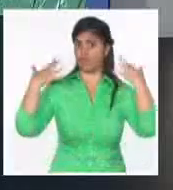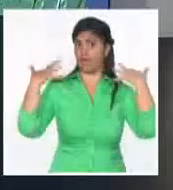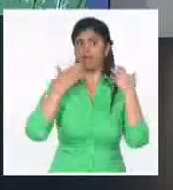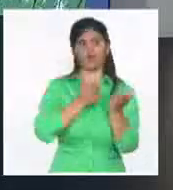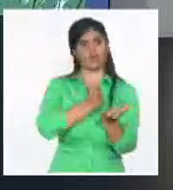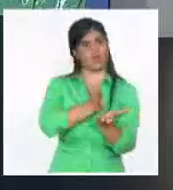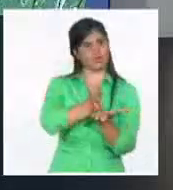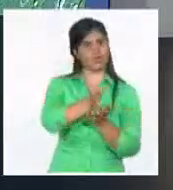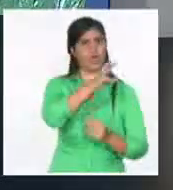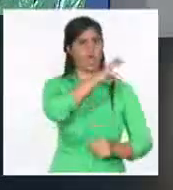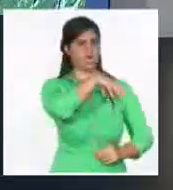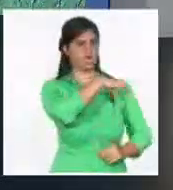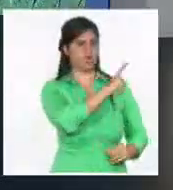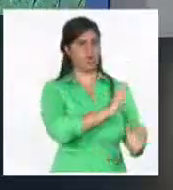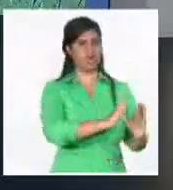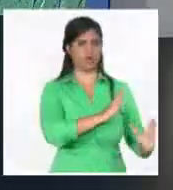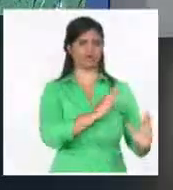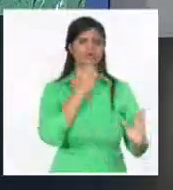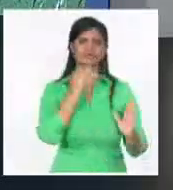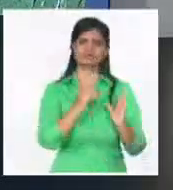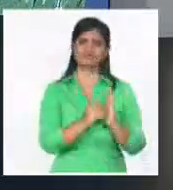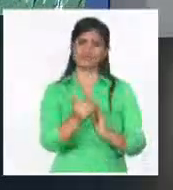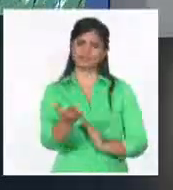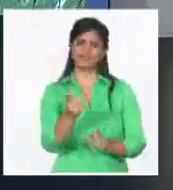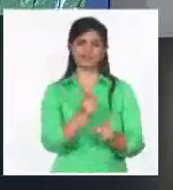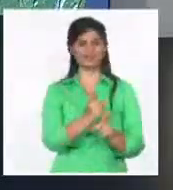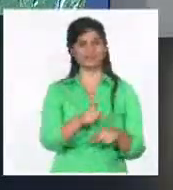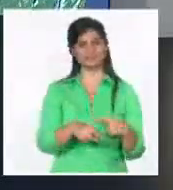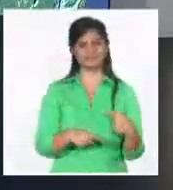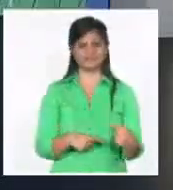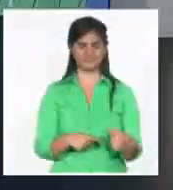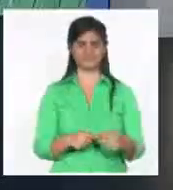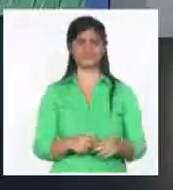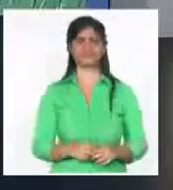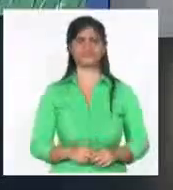en la región oriental. Pasa una feliz tarde y continúe acá en la sintonía de la emisión del mediodía.